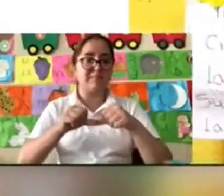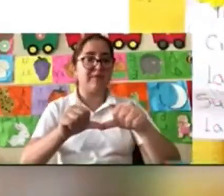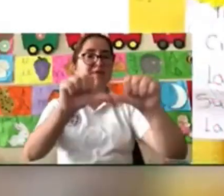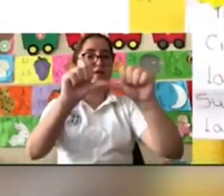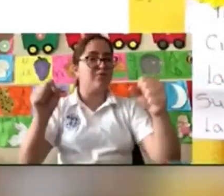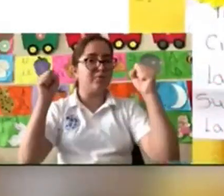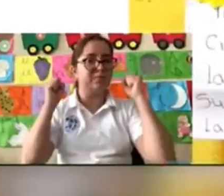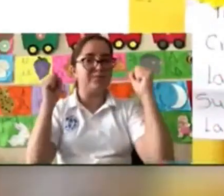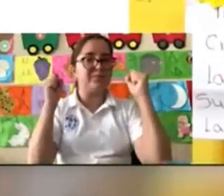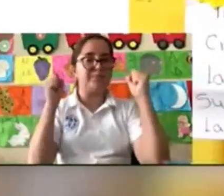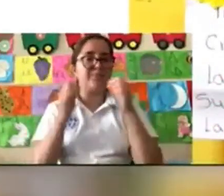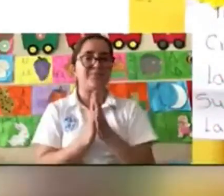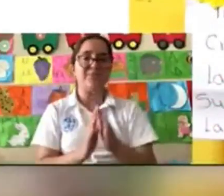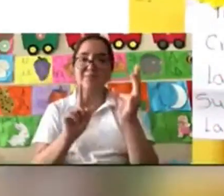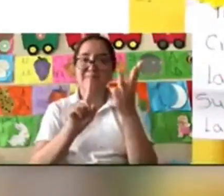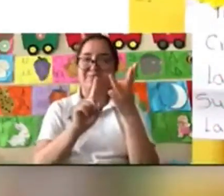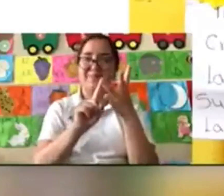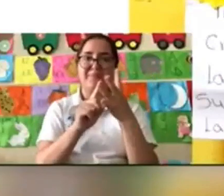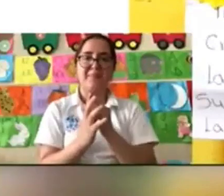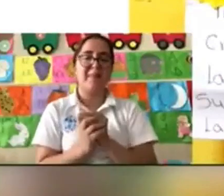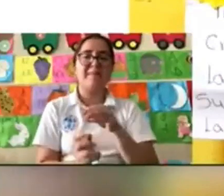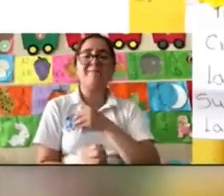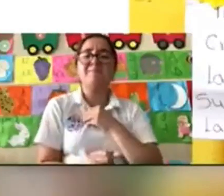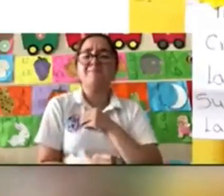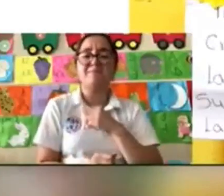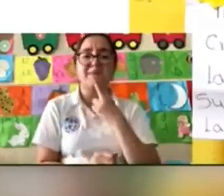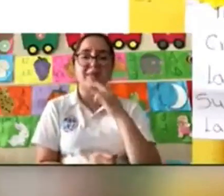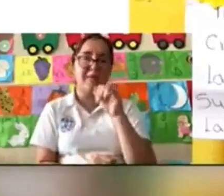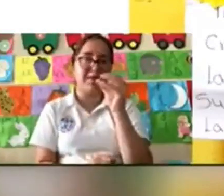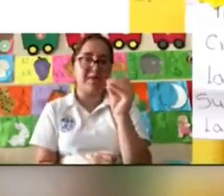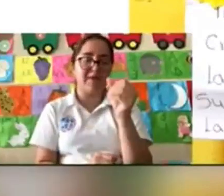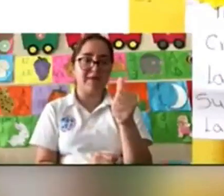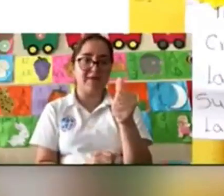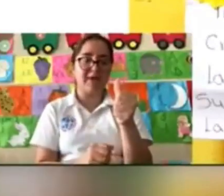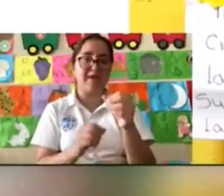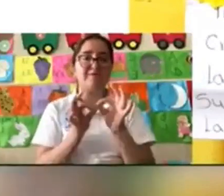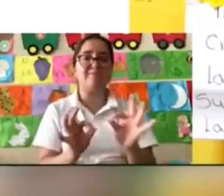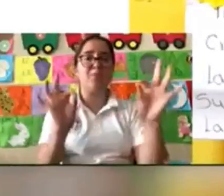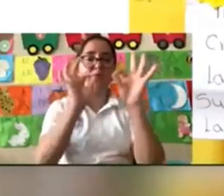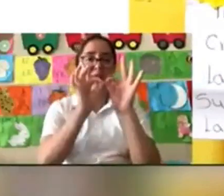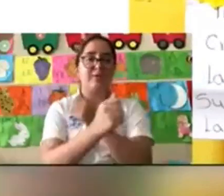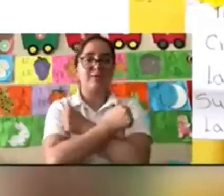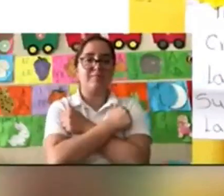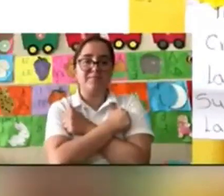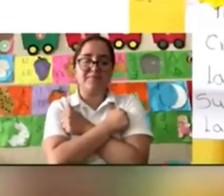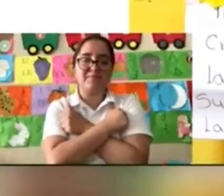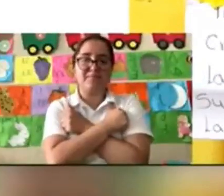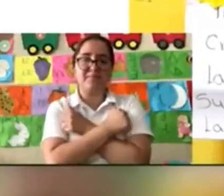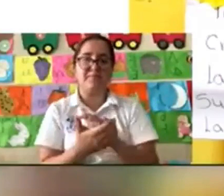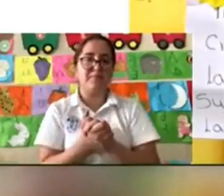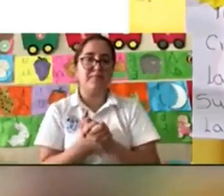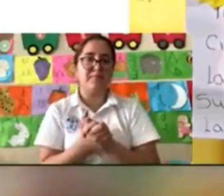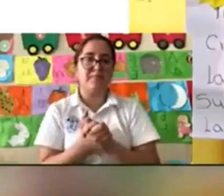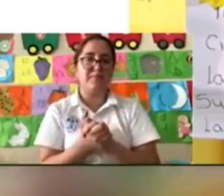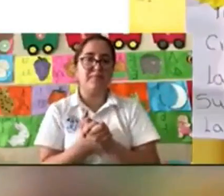para Lady Alonso. La cuarta madre de familia dice: querida hija, eres especial en mi vida. Tú has sido delicadamente creada y vestida